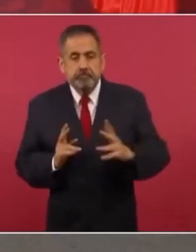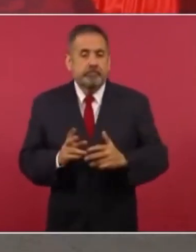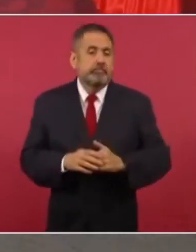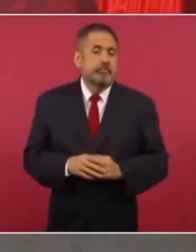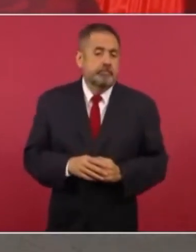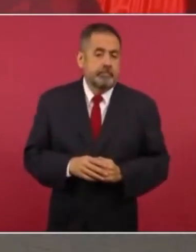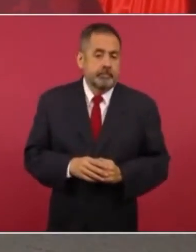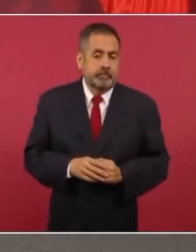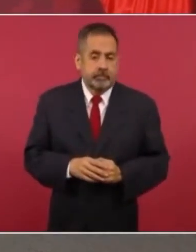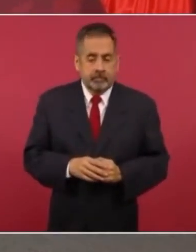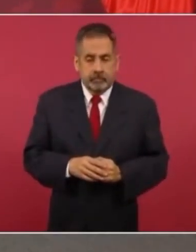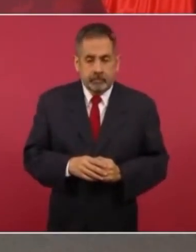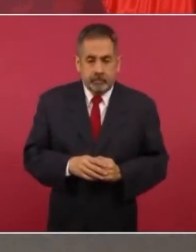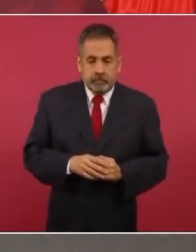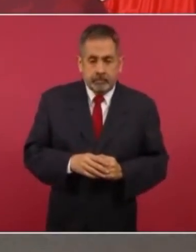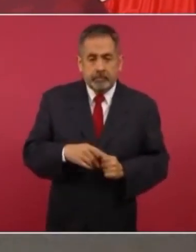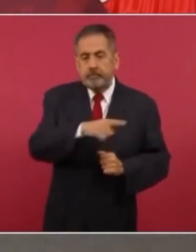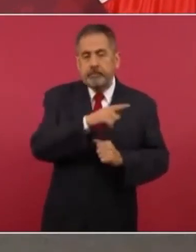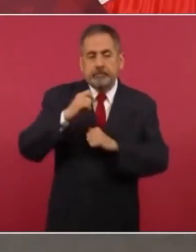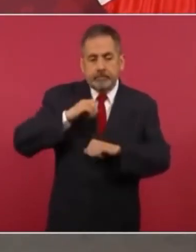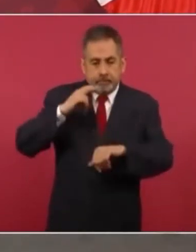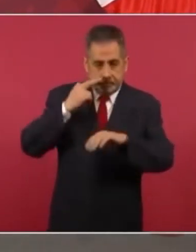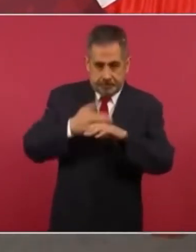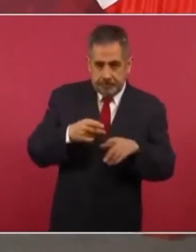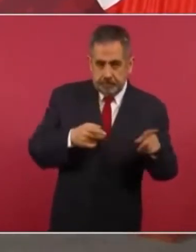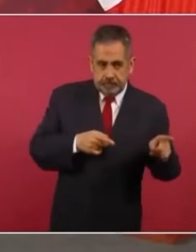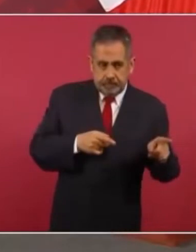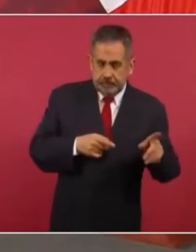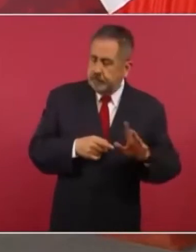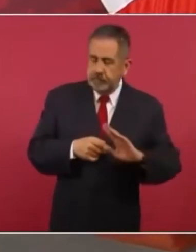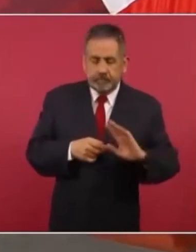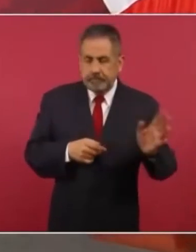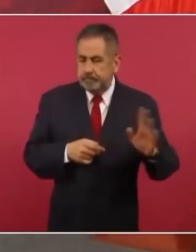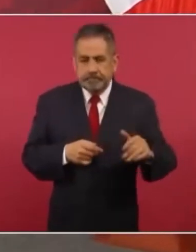que tenía la obra de